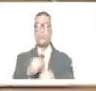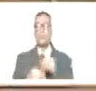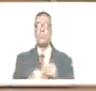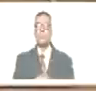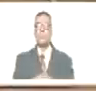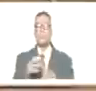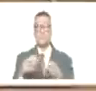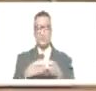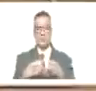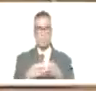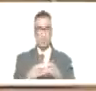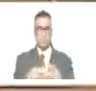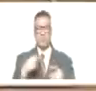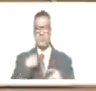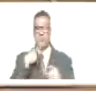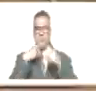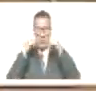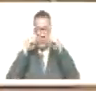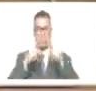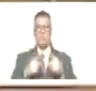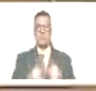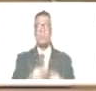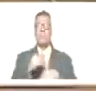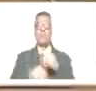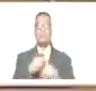plena declaró que de conformidad